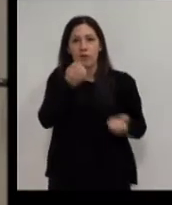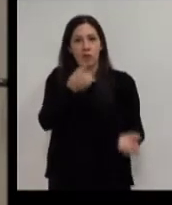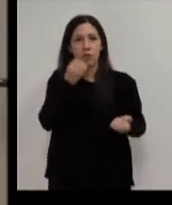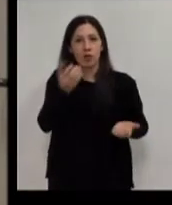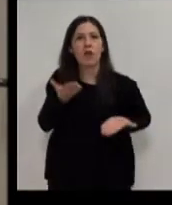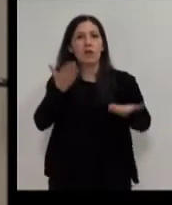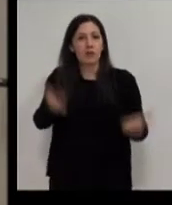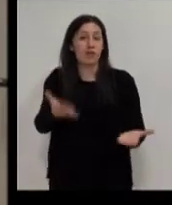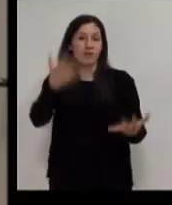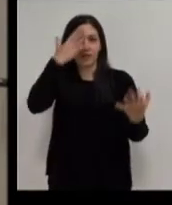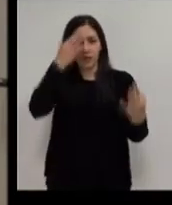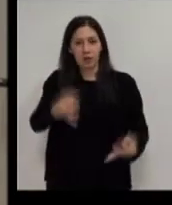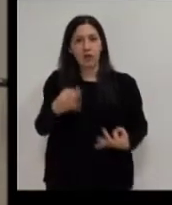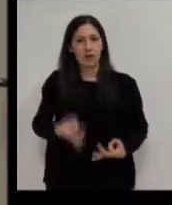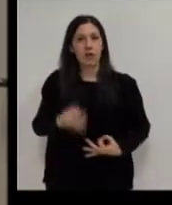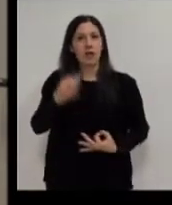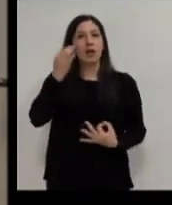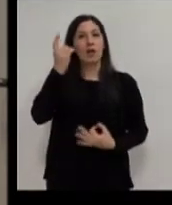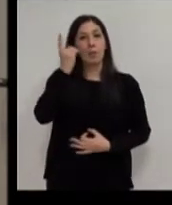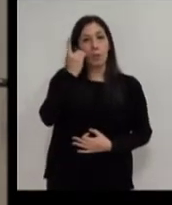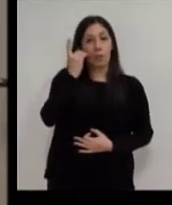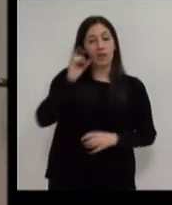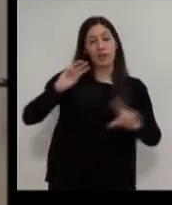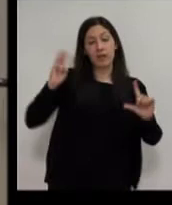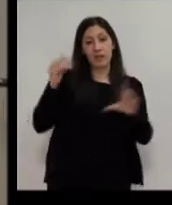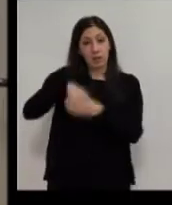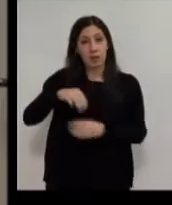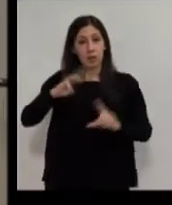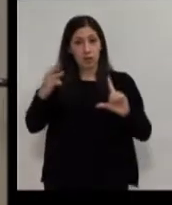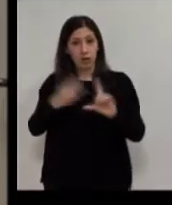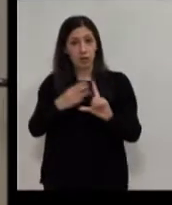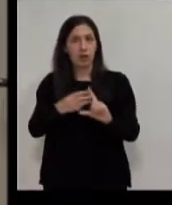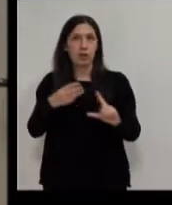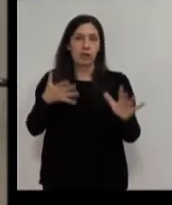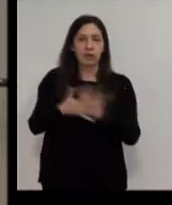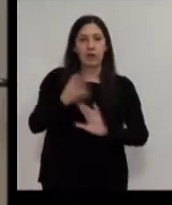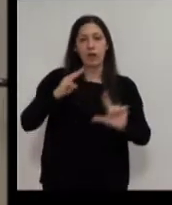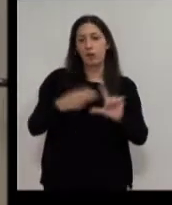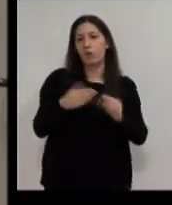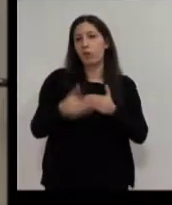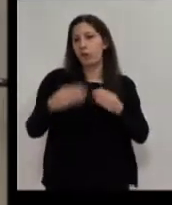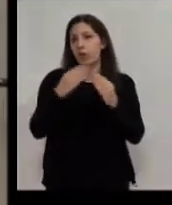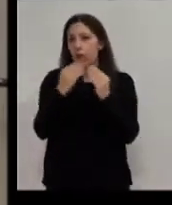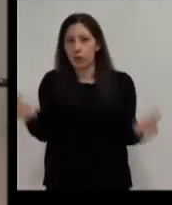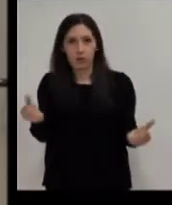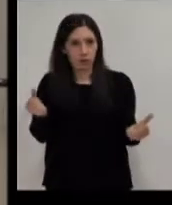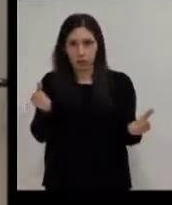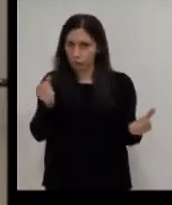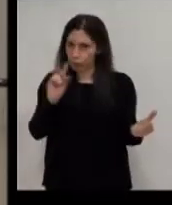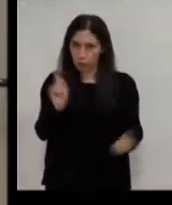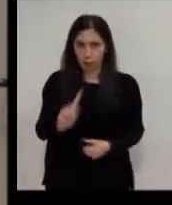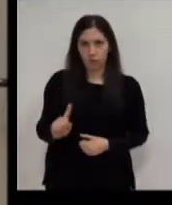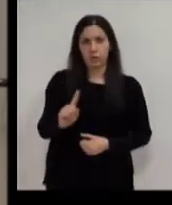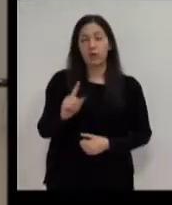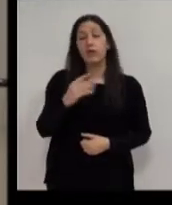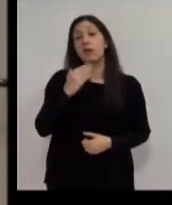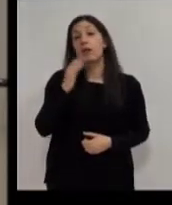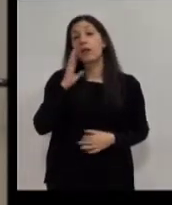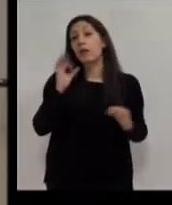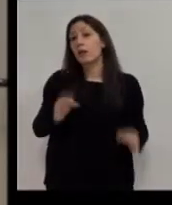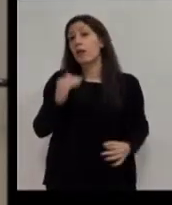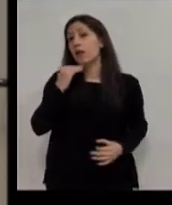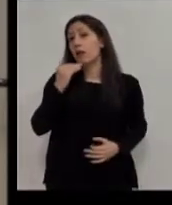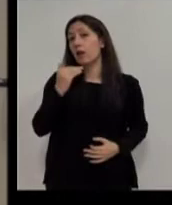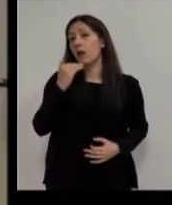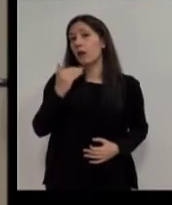como herramienta de información y de ayuda, evidentemente, los dispositivos móviles que las páginas web. No quiere eso decir que las páginas web vayan a desaparecer, ni mucho